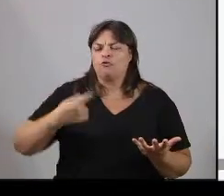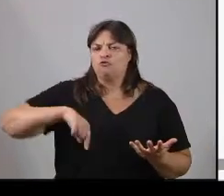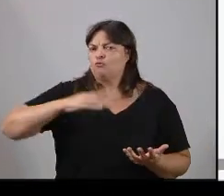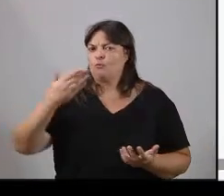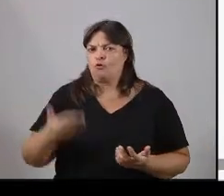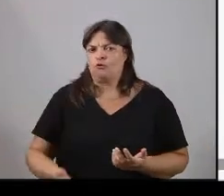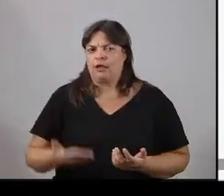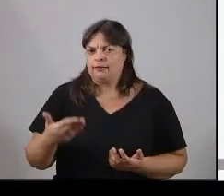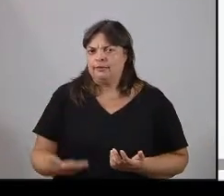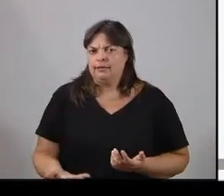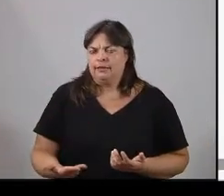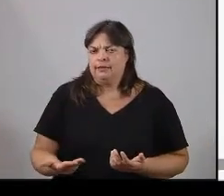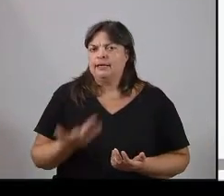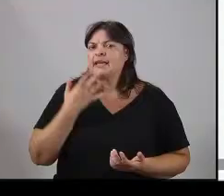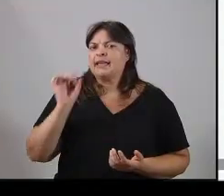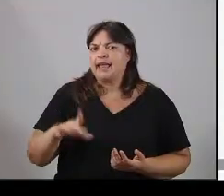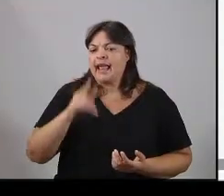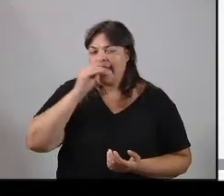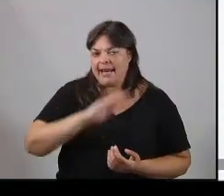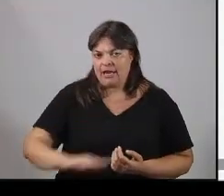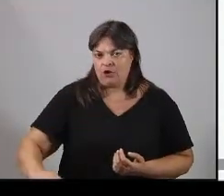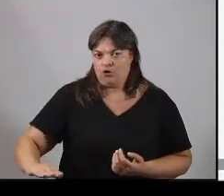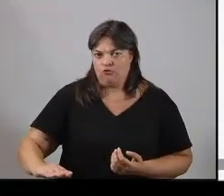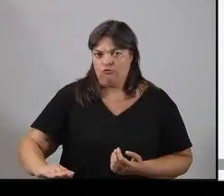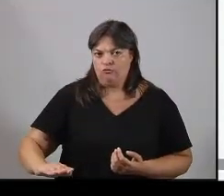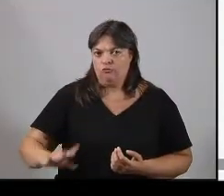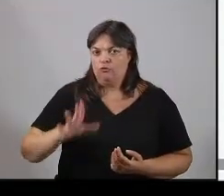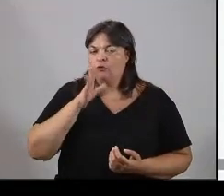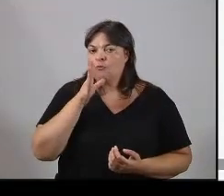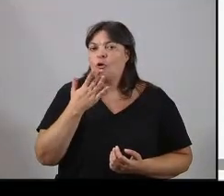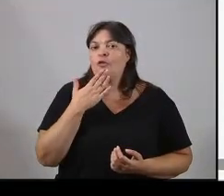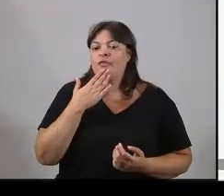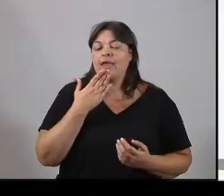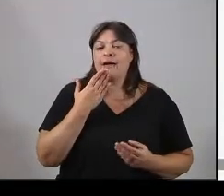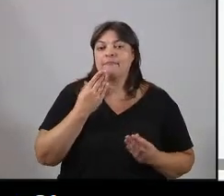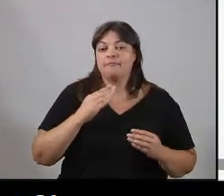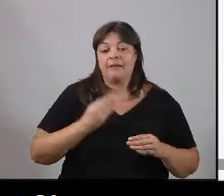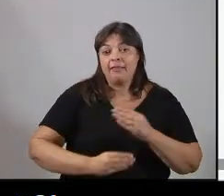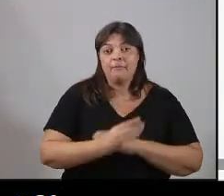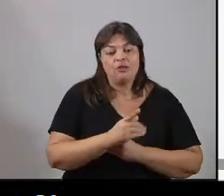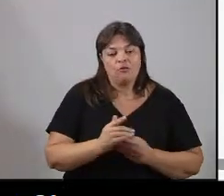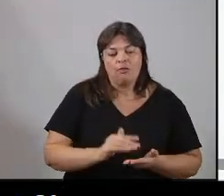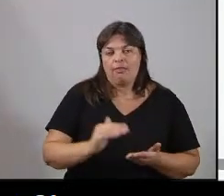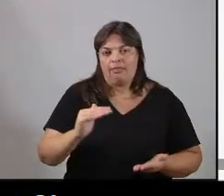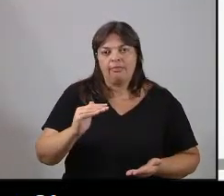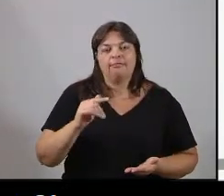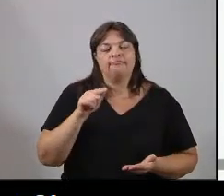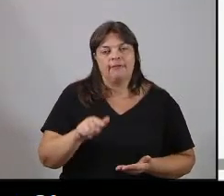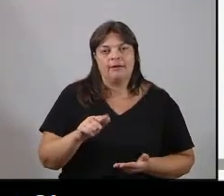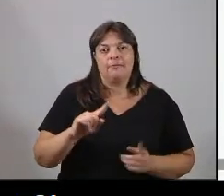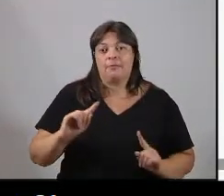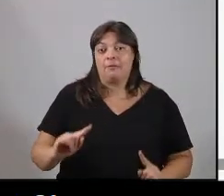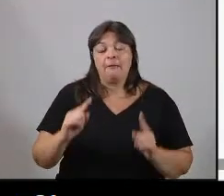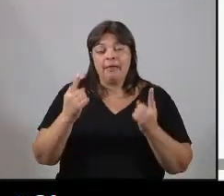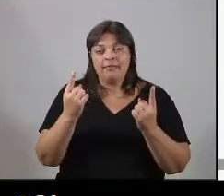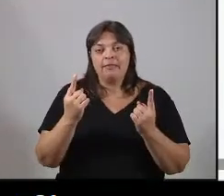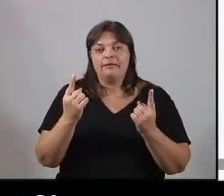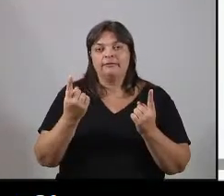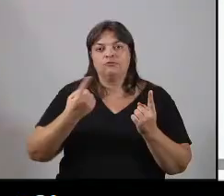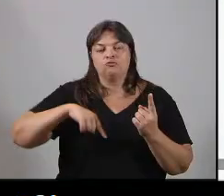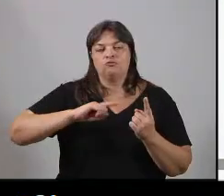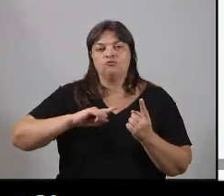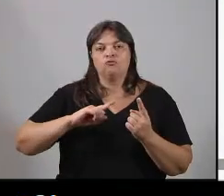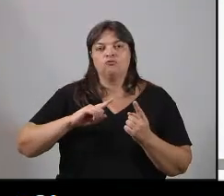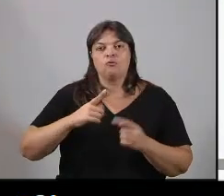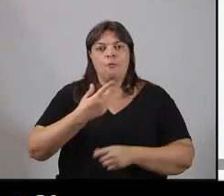todos nosotros, que son nuestros niños, desde sus primeros días de vida. Por primera vez, incluimos